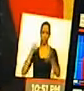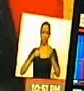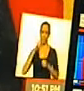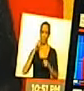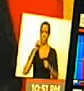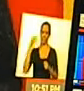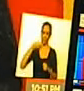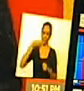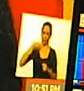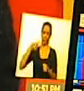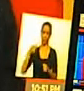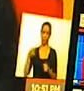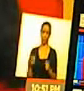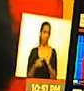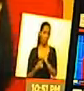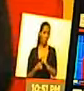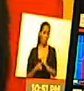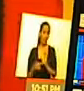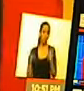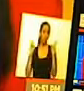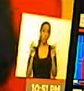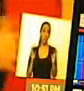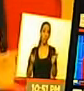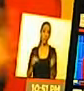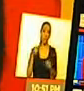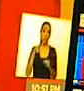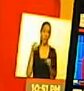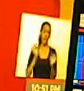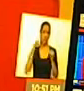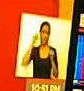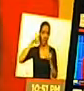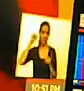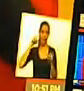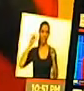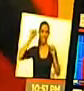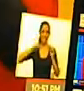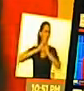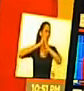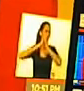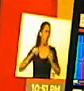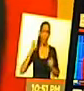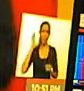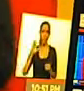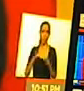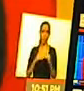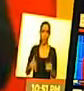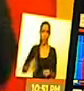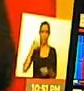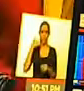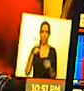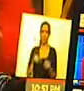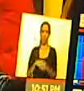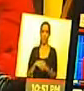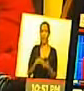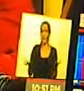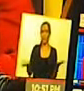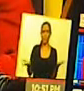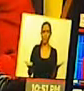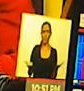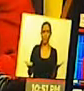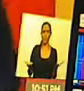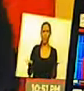bala, ¿no? Ajá. Eso supuestamente es un tiroteo que nadie lo grabó. Cuando aquí se graba todo este país, todo el mundo está con un teléfono. Y ellos mismos están asustados con la camioneta. El